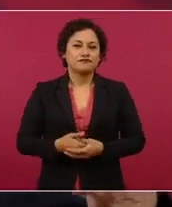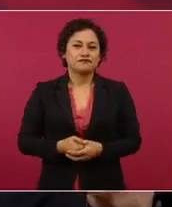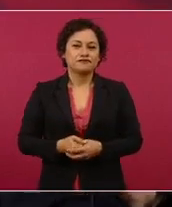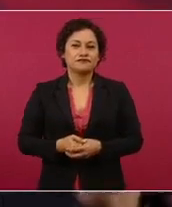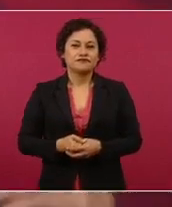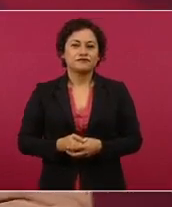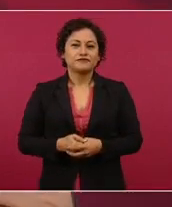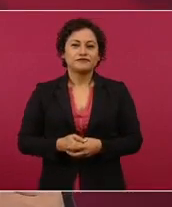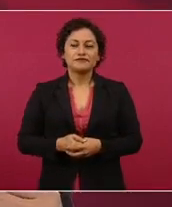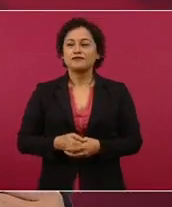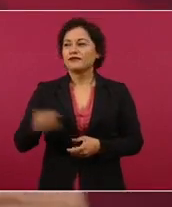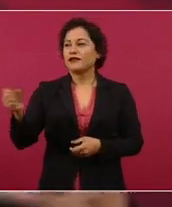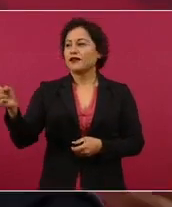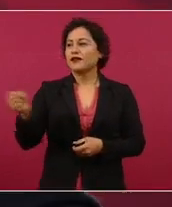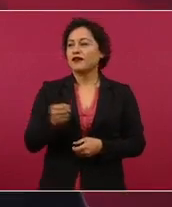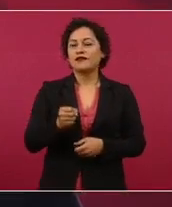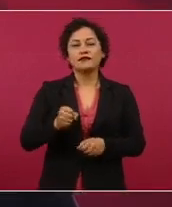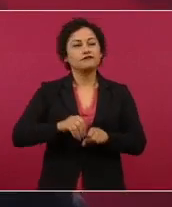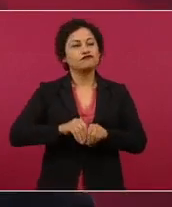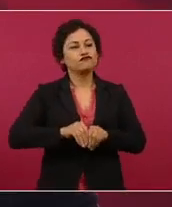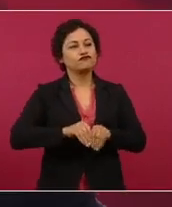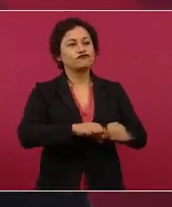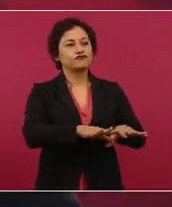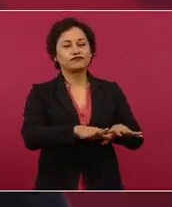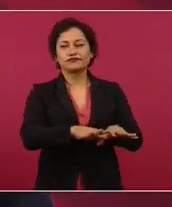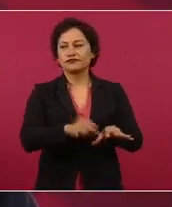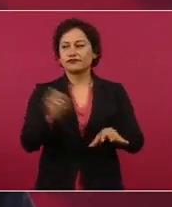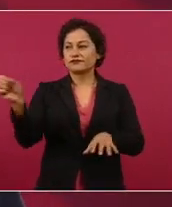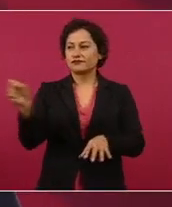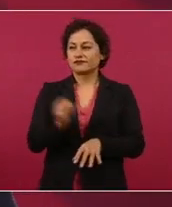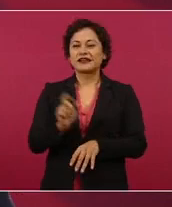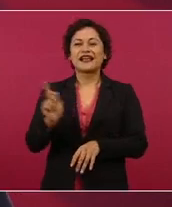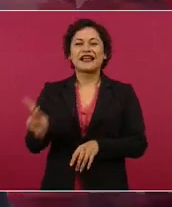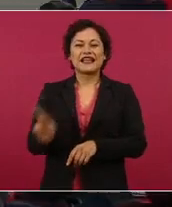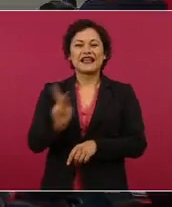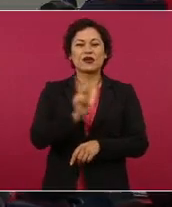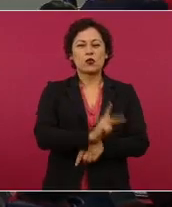con publicidad un producto chatarra.